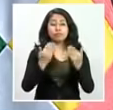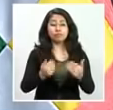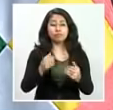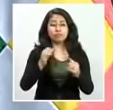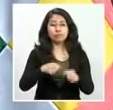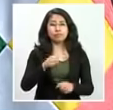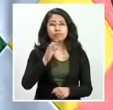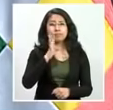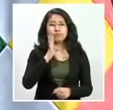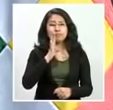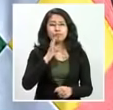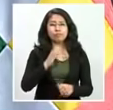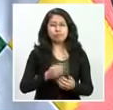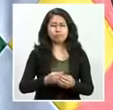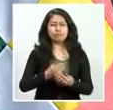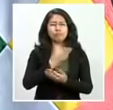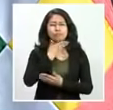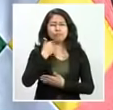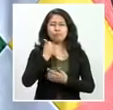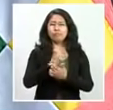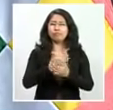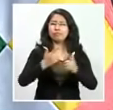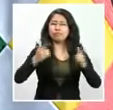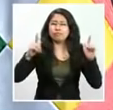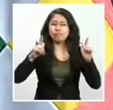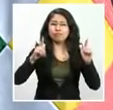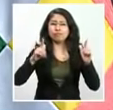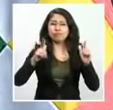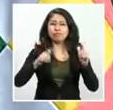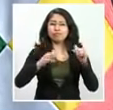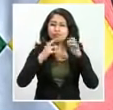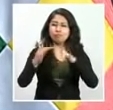hablar un poco más abiertamente, sabemos que valía la pena.